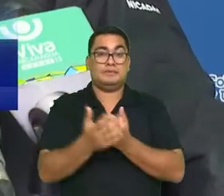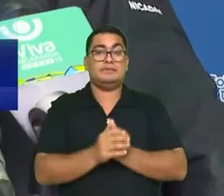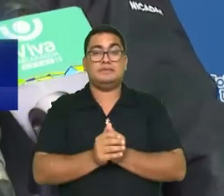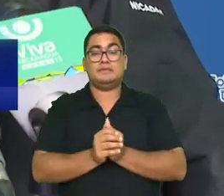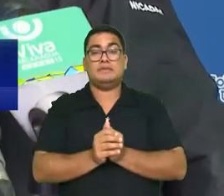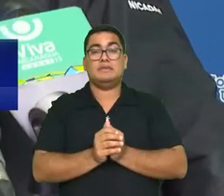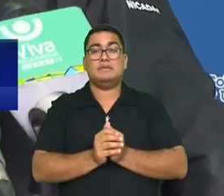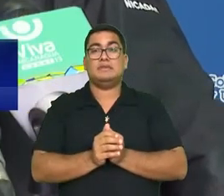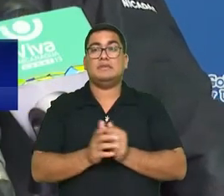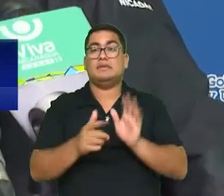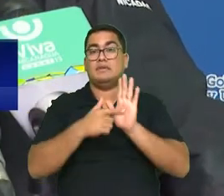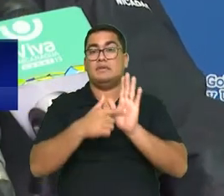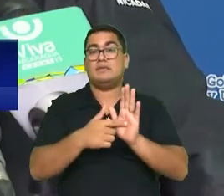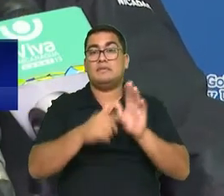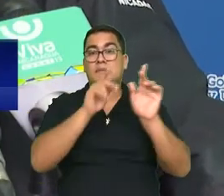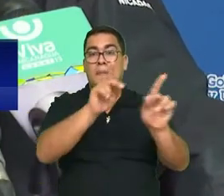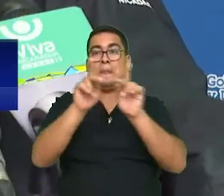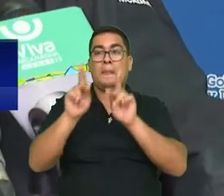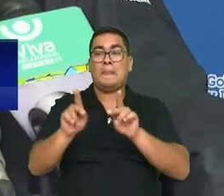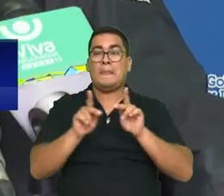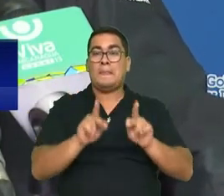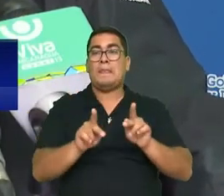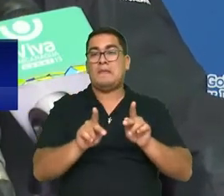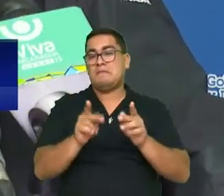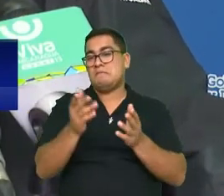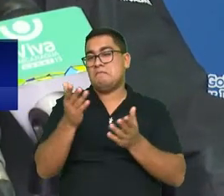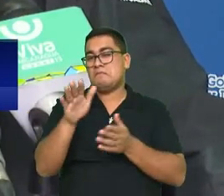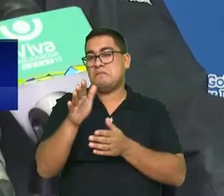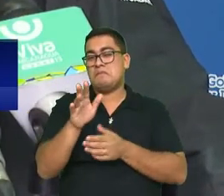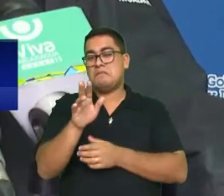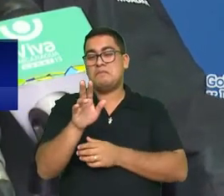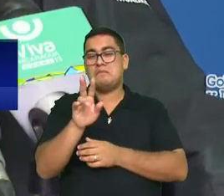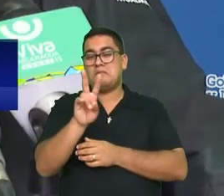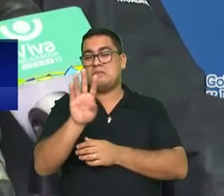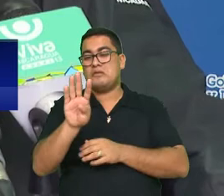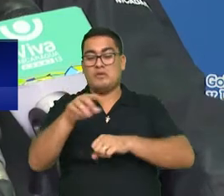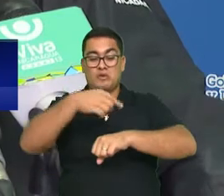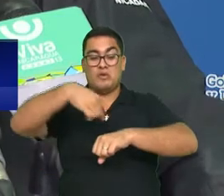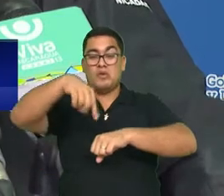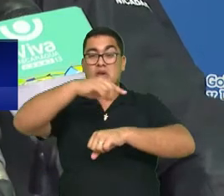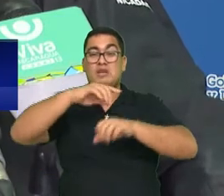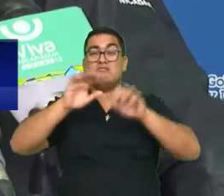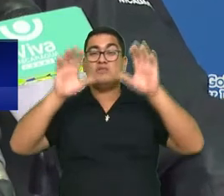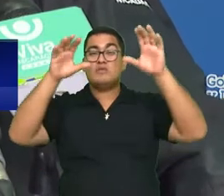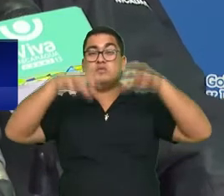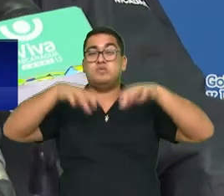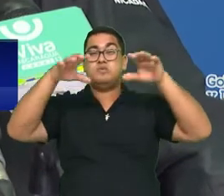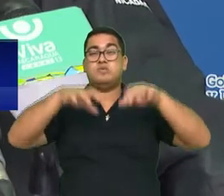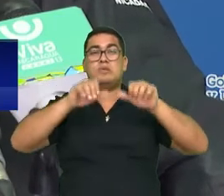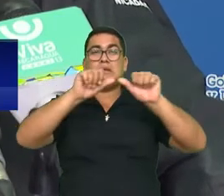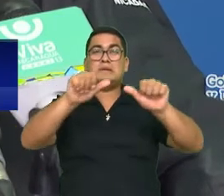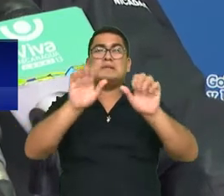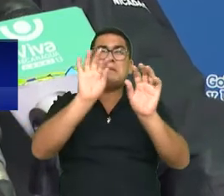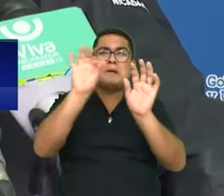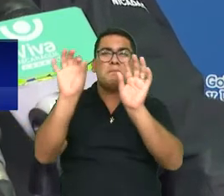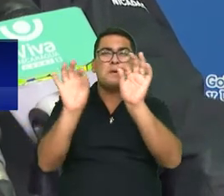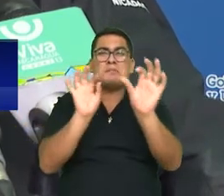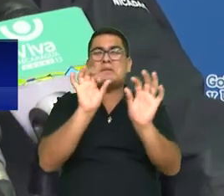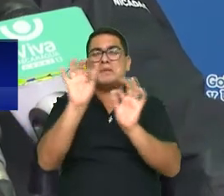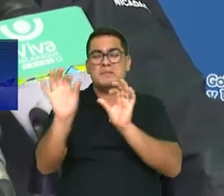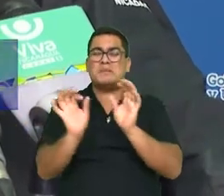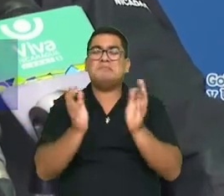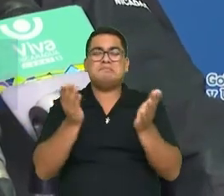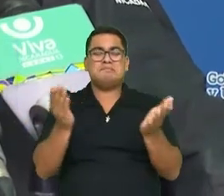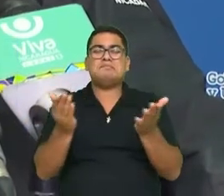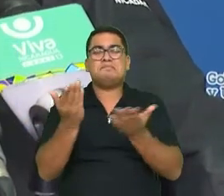modelo para las próximas 24 horas de lluvia son lluvias, es poca lluvia, pues lo que va a